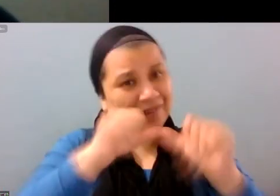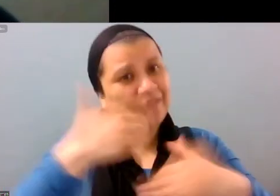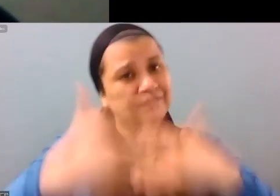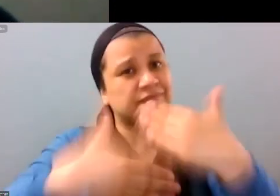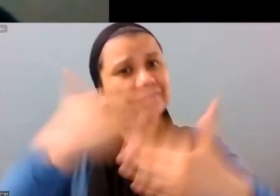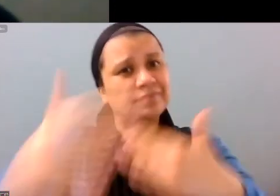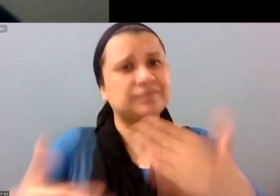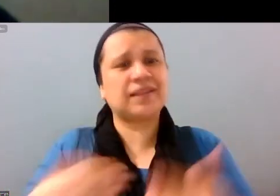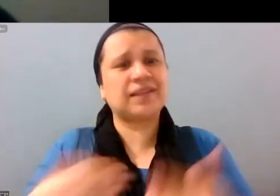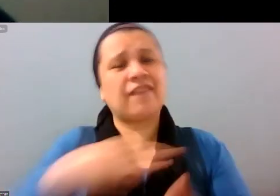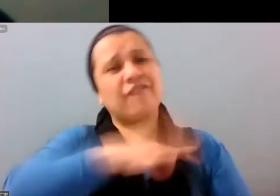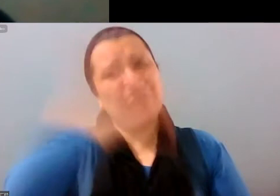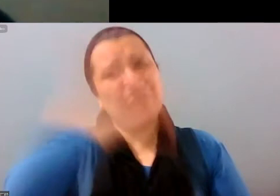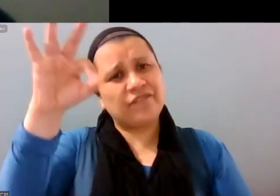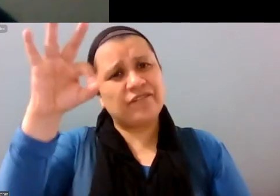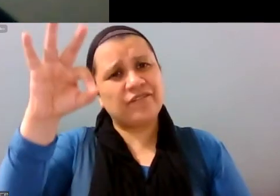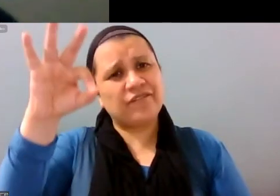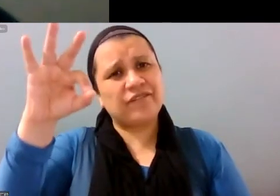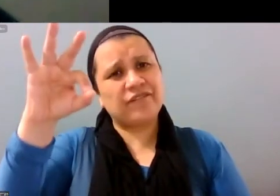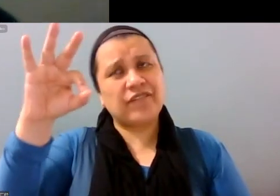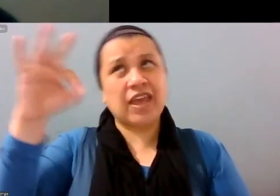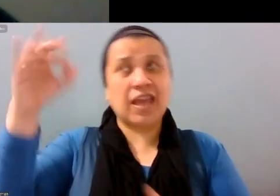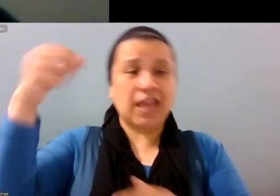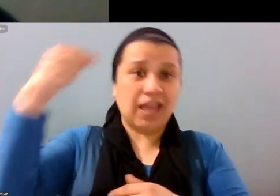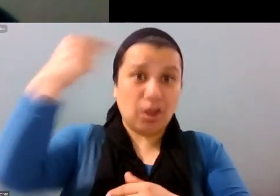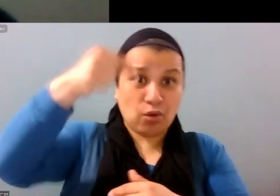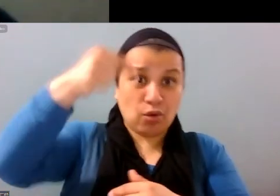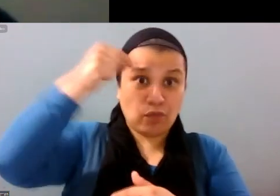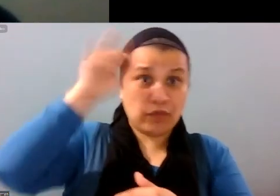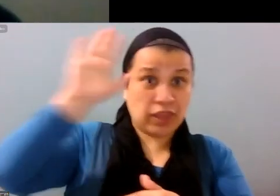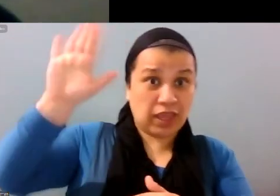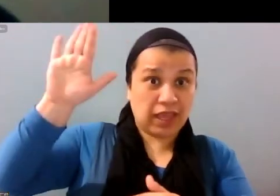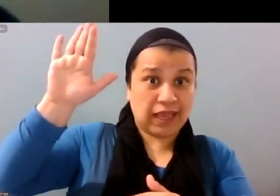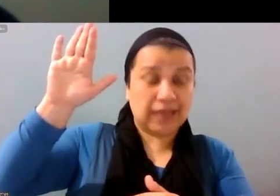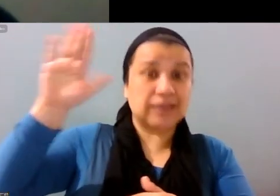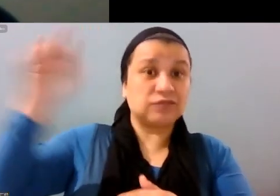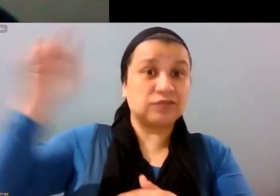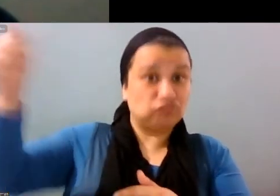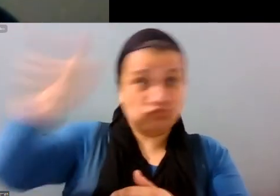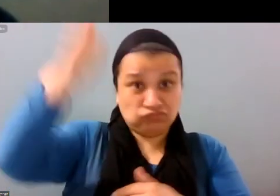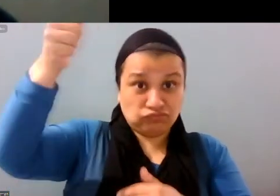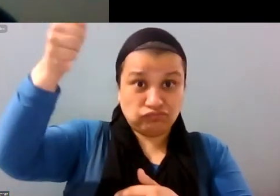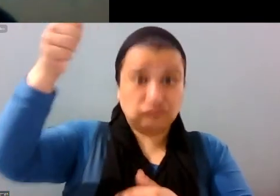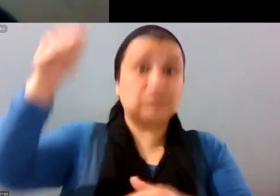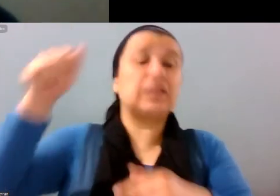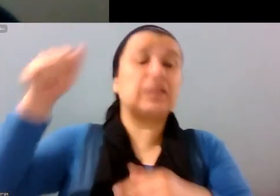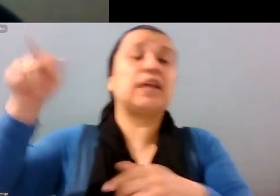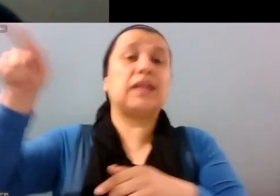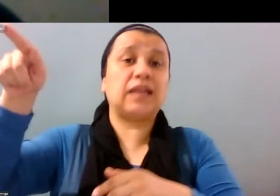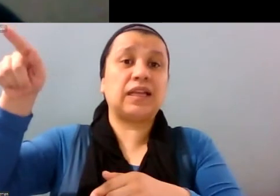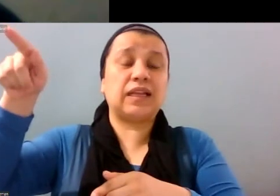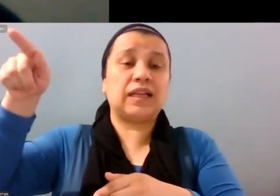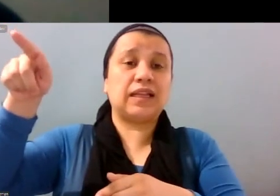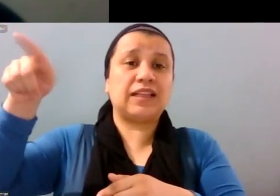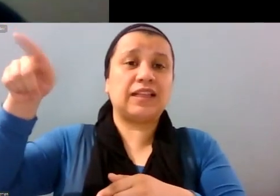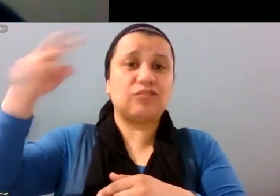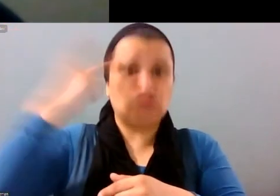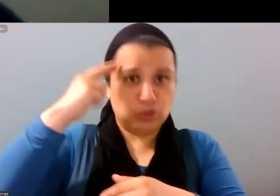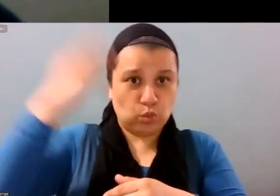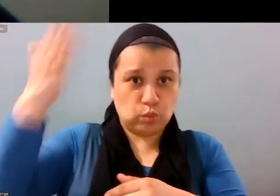tener la fe en que los jerarcas y los que están los superiores este tengan su